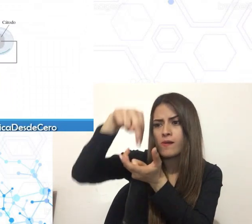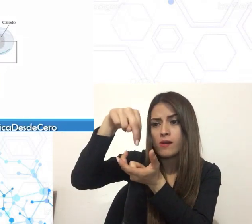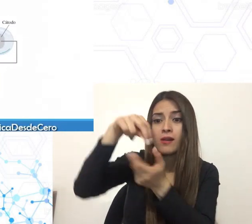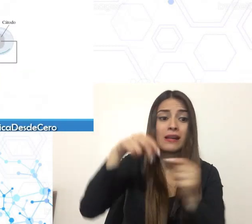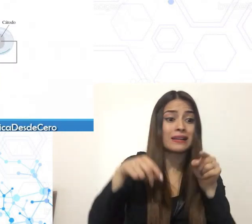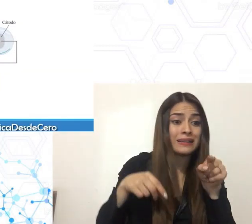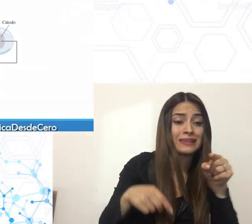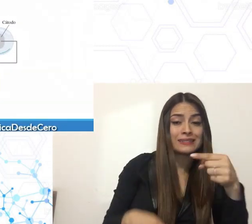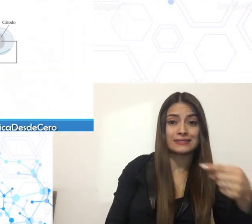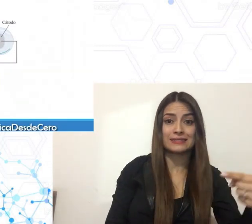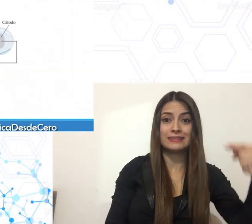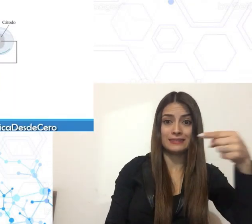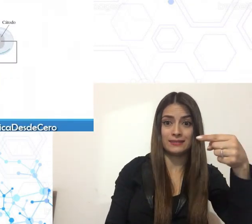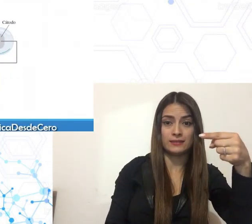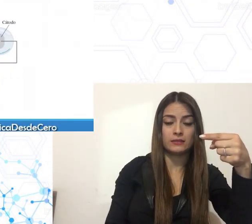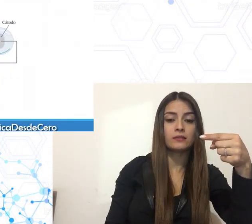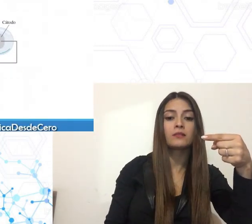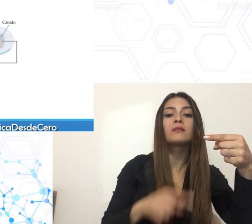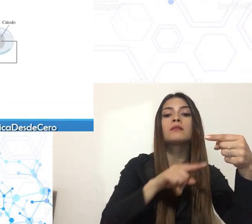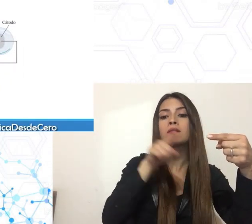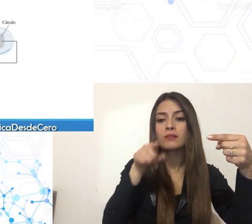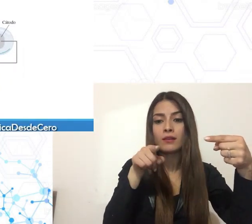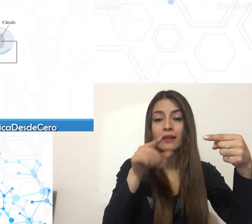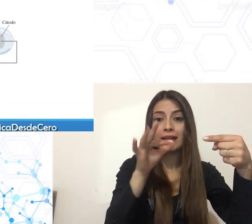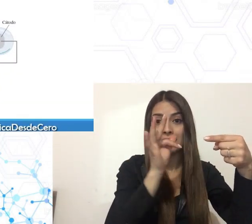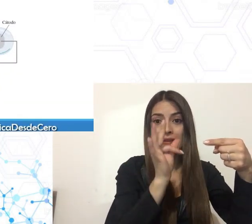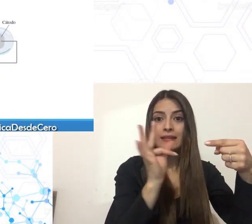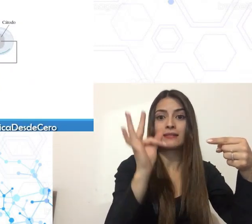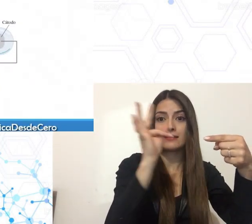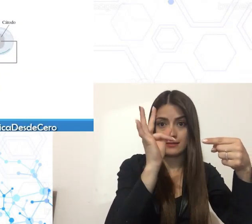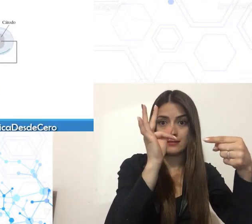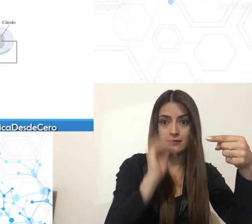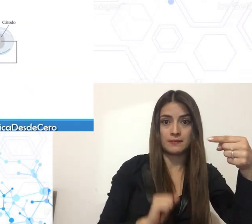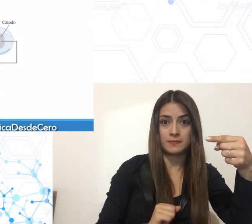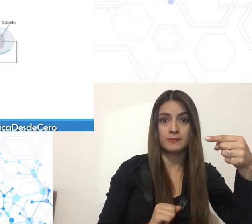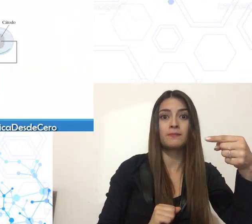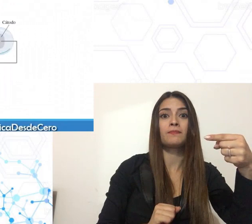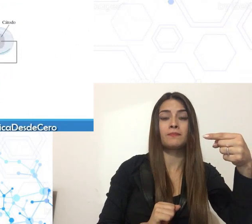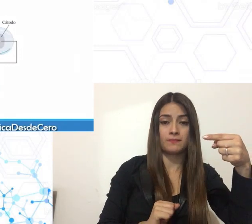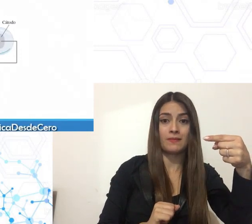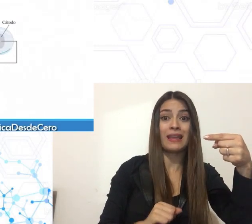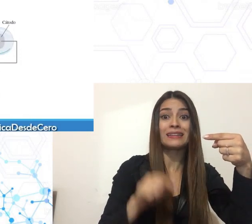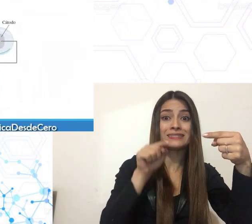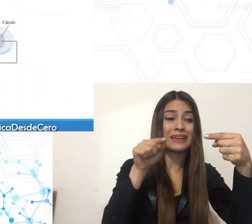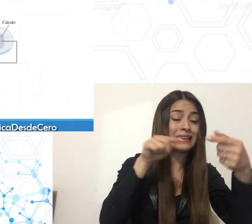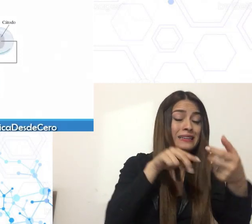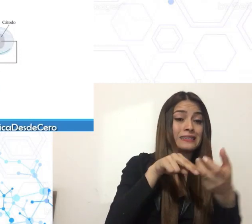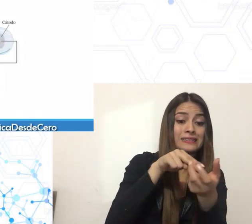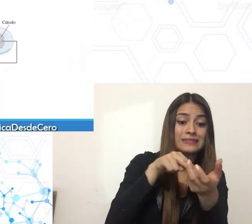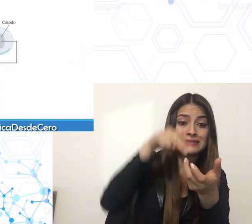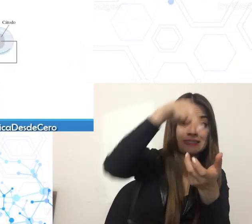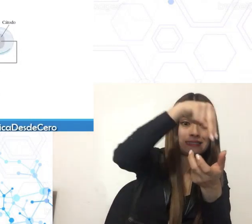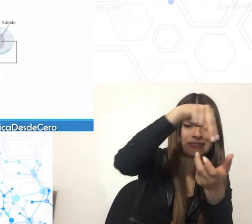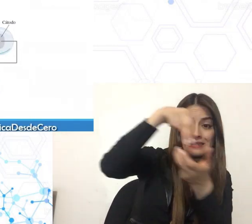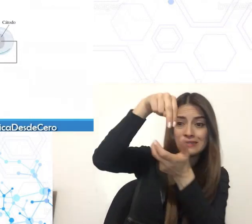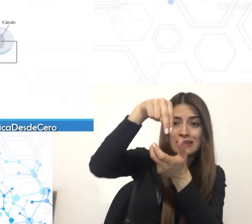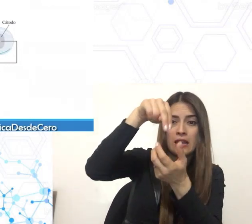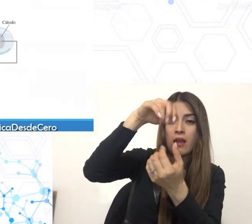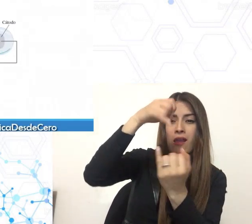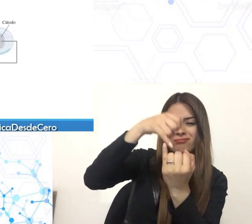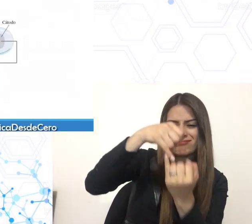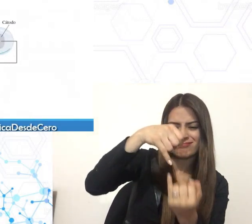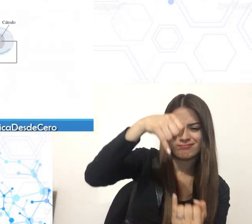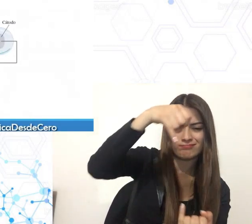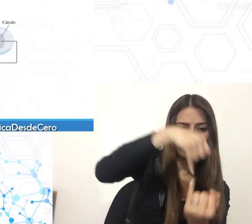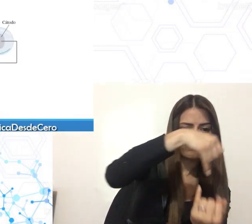segundo electrodo al que Crookes llamó el ánodo. Entonces, estos 2 electrodos los unió a una fuente de poder